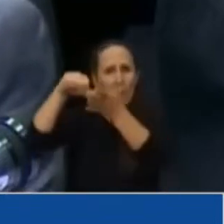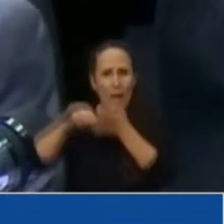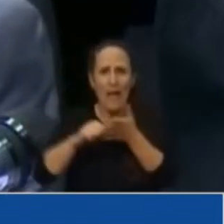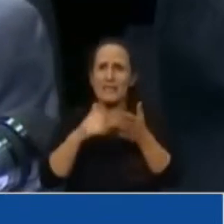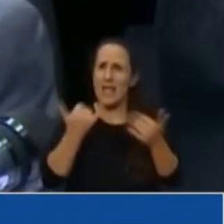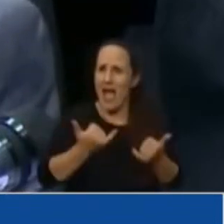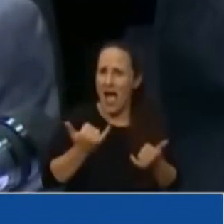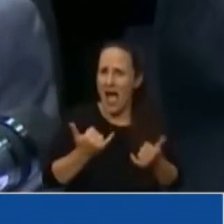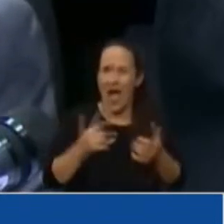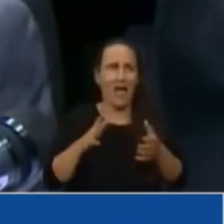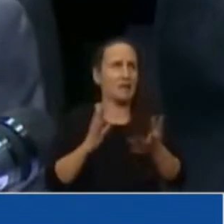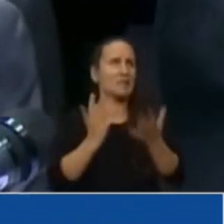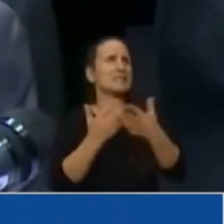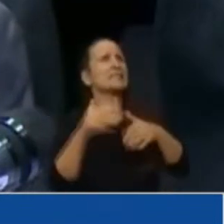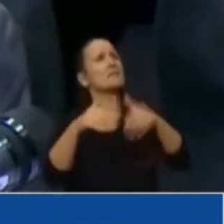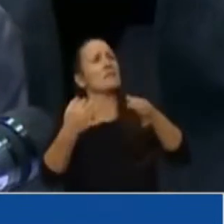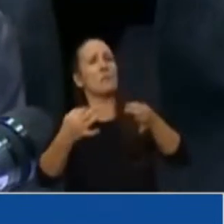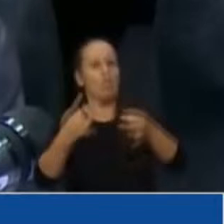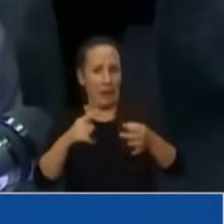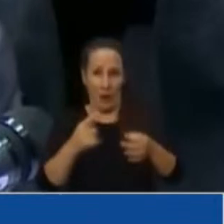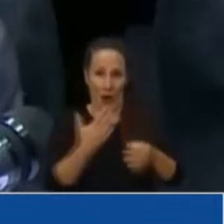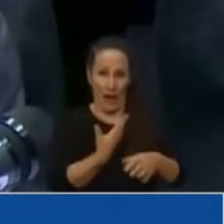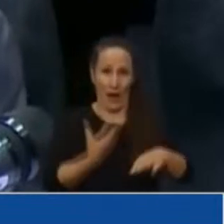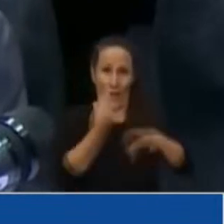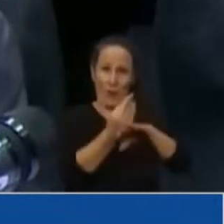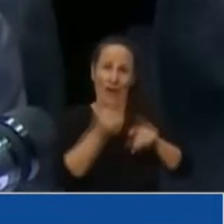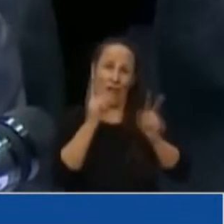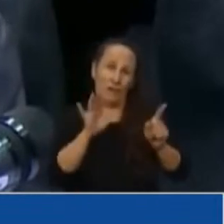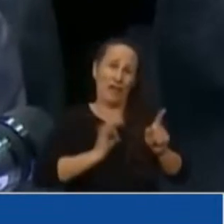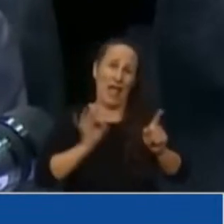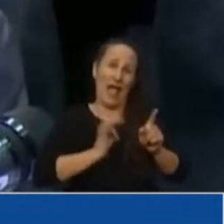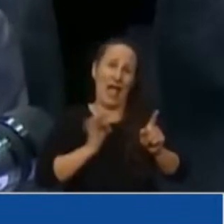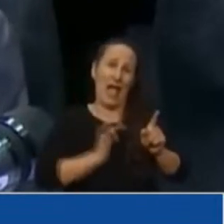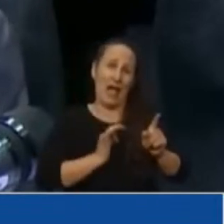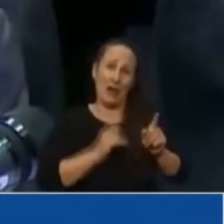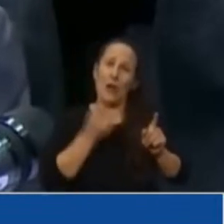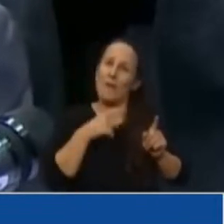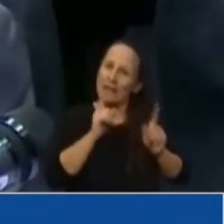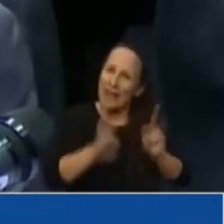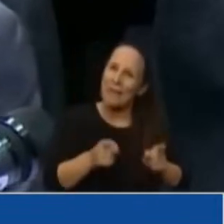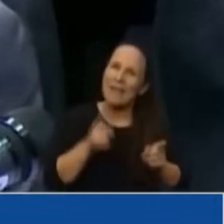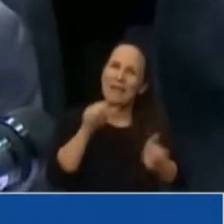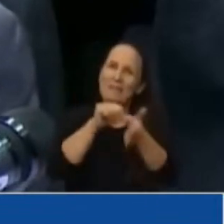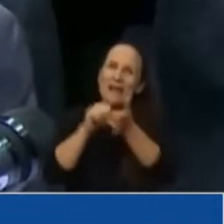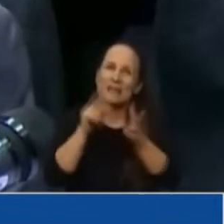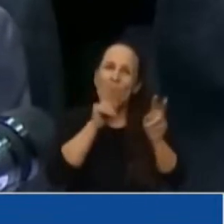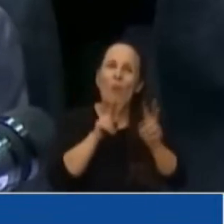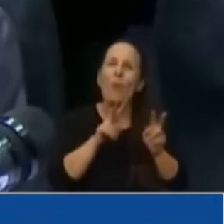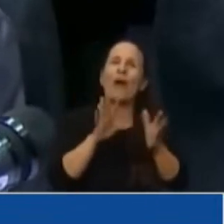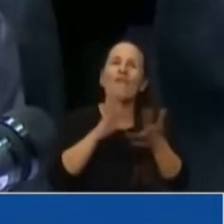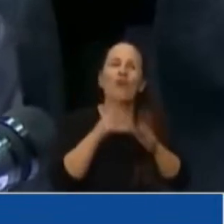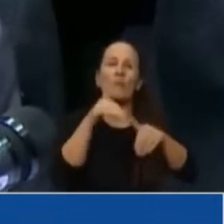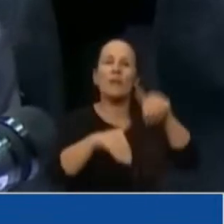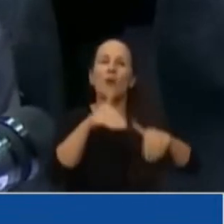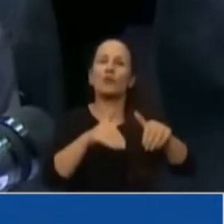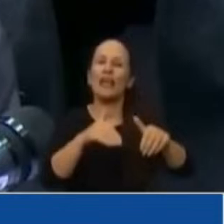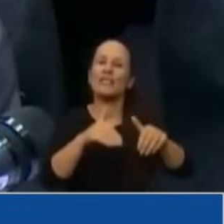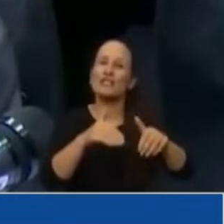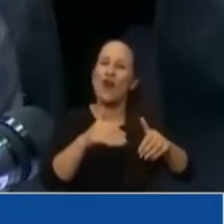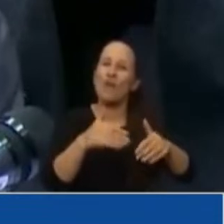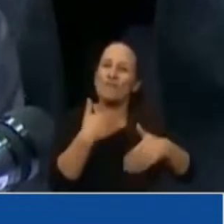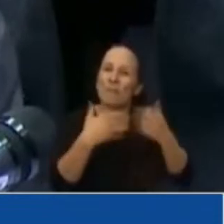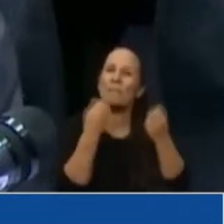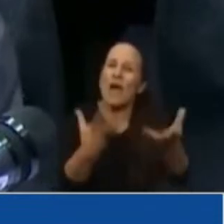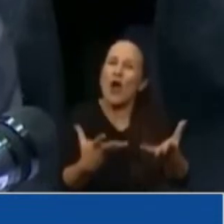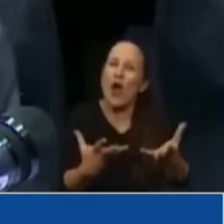gobernantes eternos, continuamente están en la búsqueda de la mejora de sus sistemas electorales para ser más